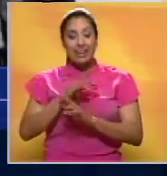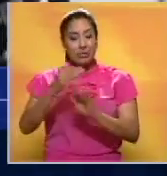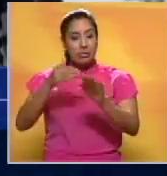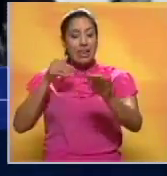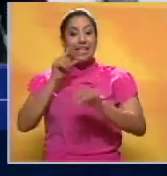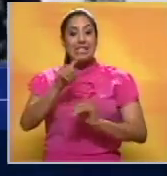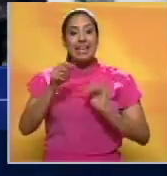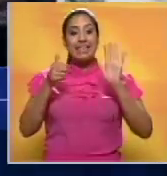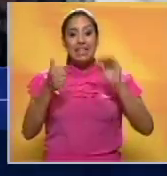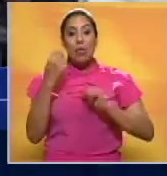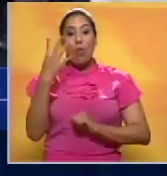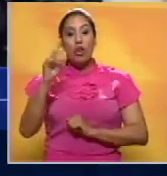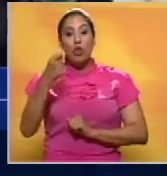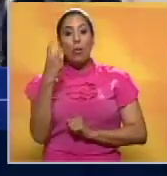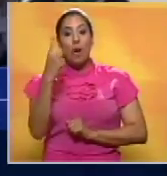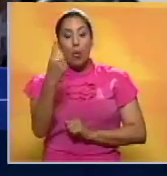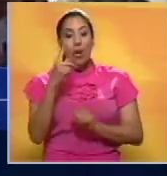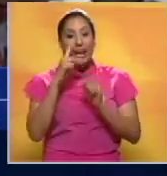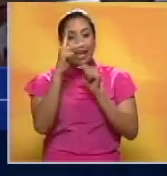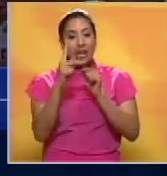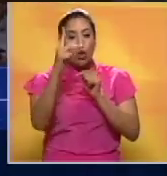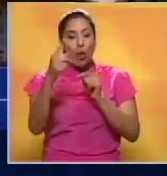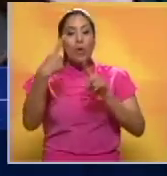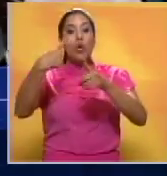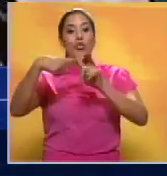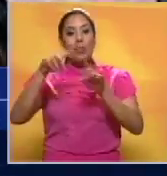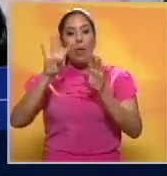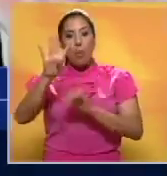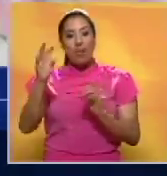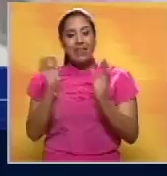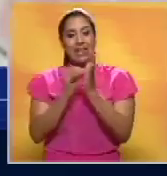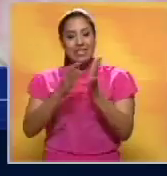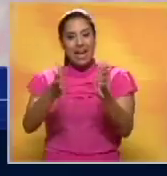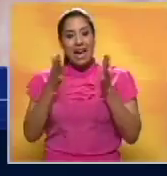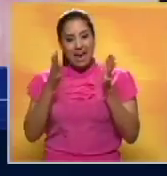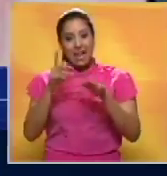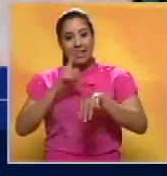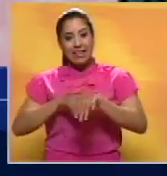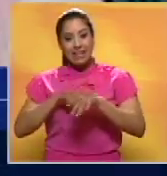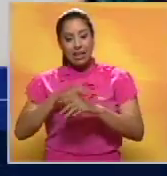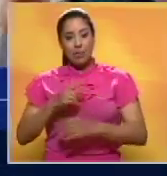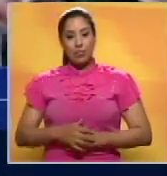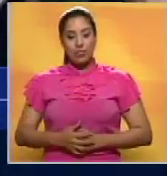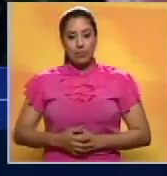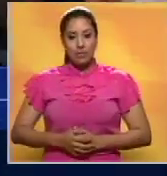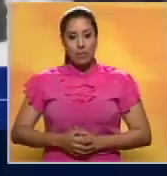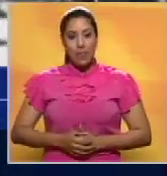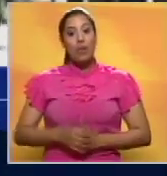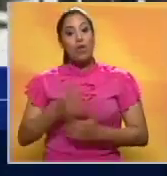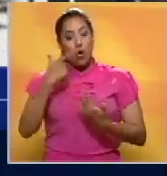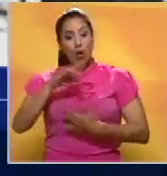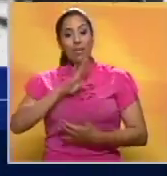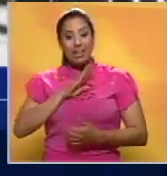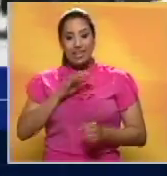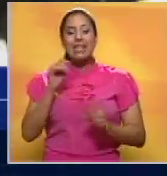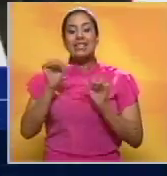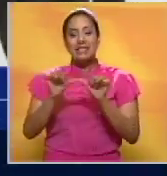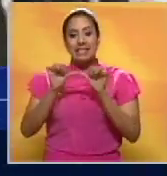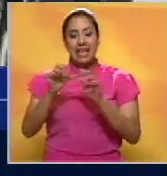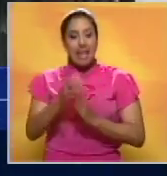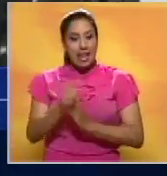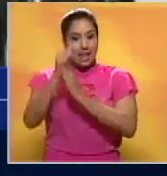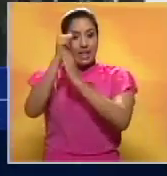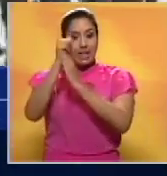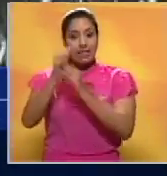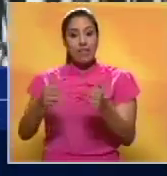distancia de 164,1 kilómetros y sumó su cuarta victoria de etapa en esta edición de la Corsa Rosa. Tom Dumoulin sigue como líder